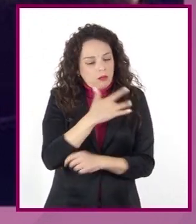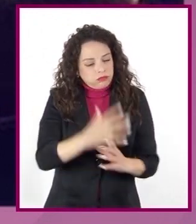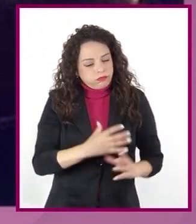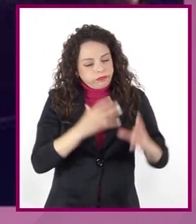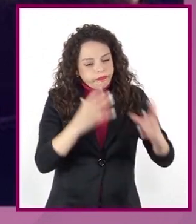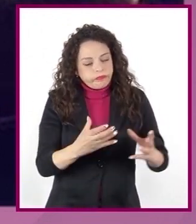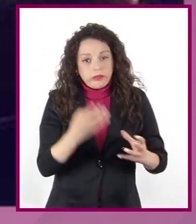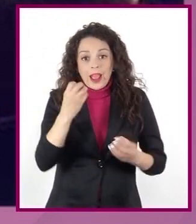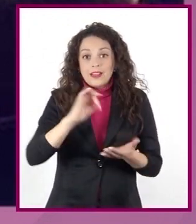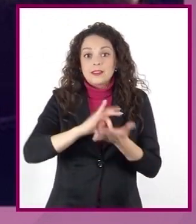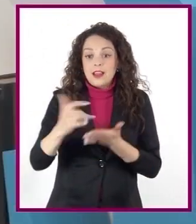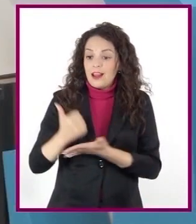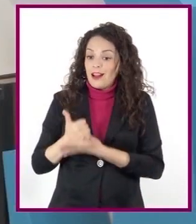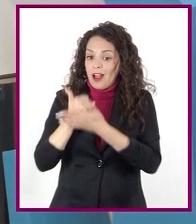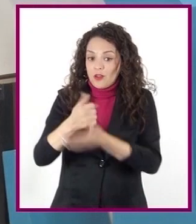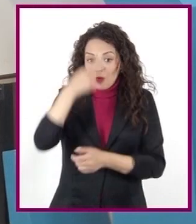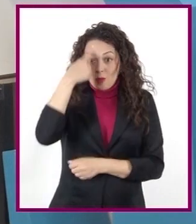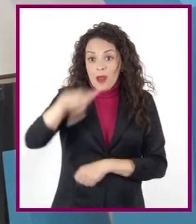haya cambiado.